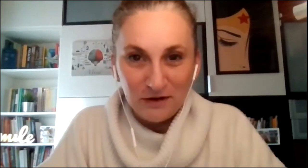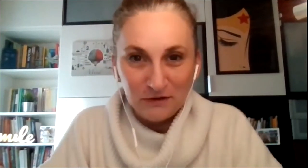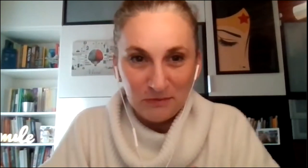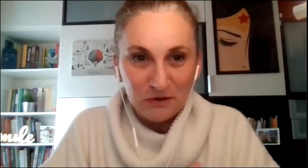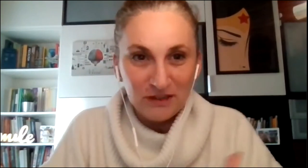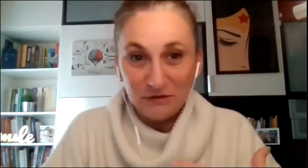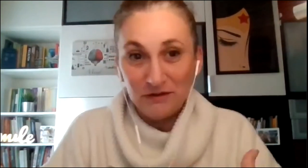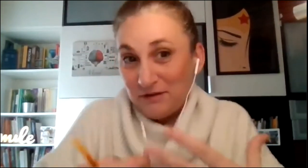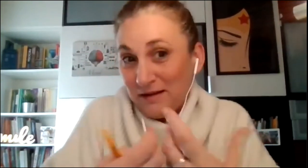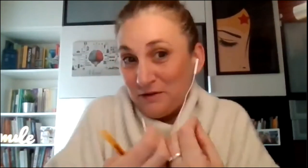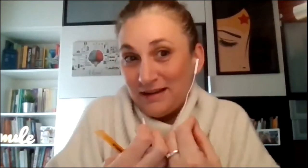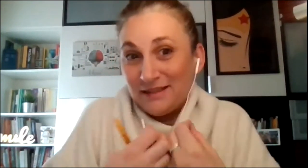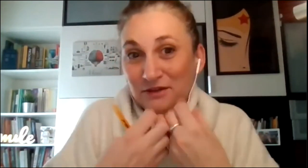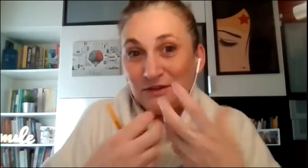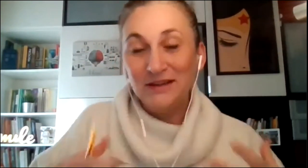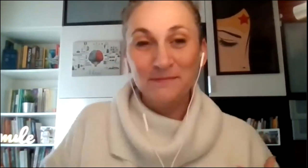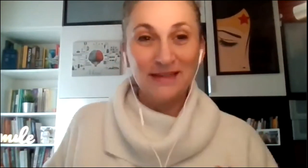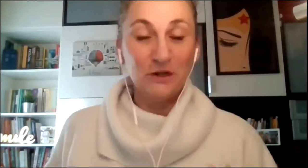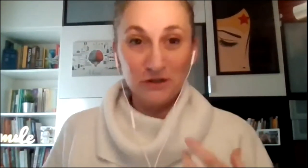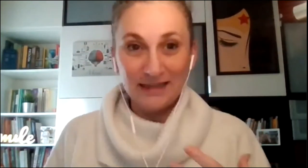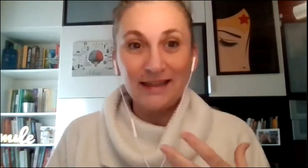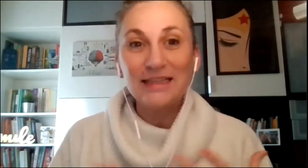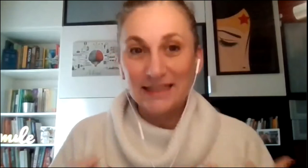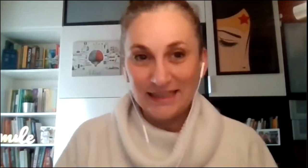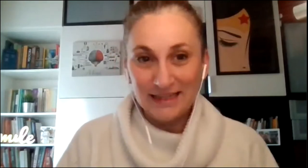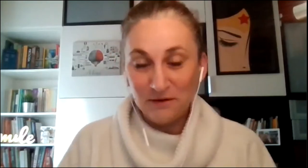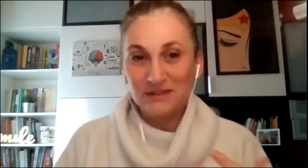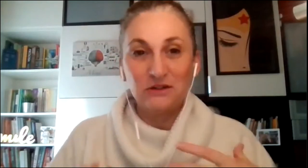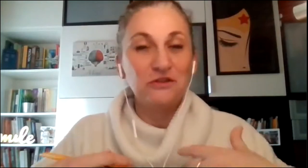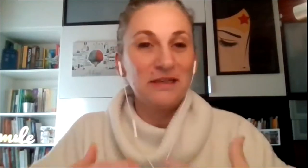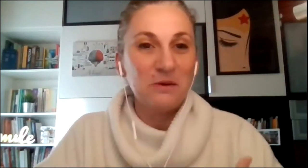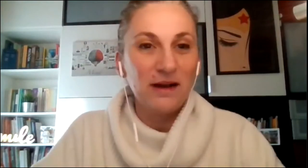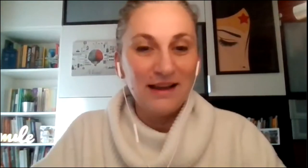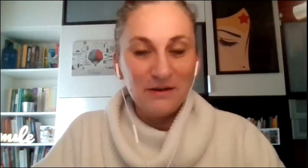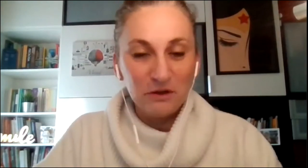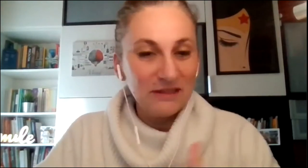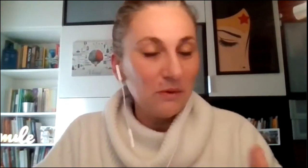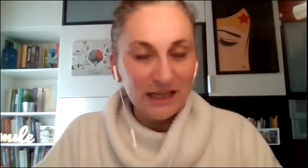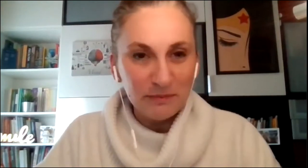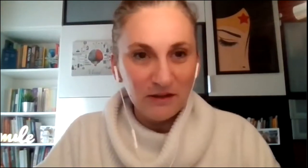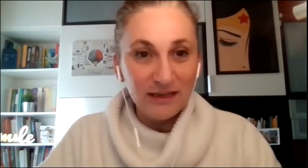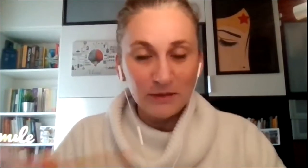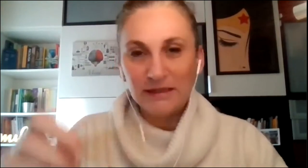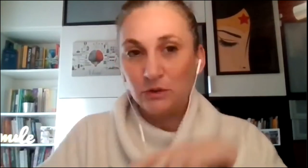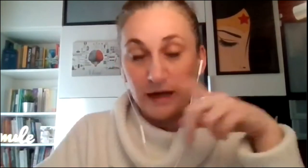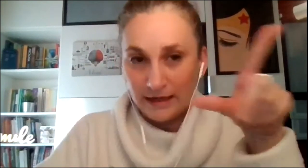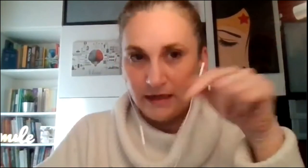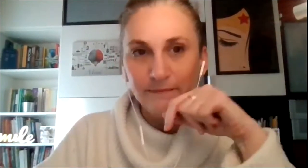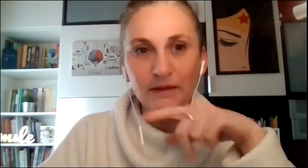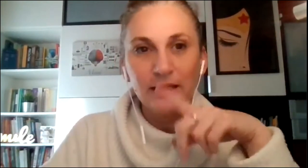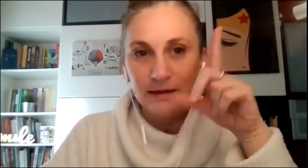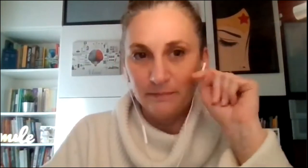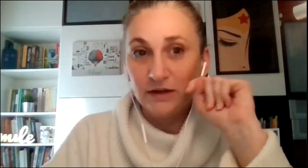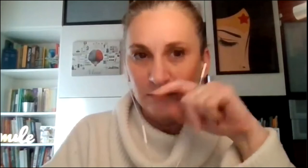hija con autismo no ha sido consciente de las necesidades, ¿no? Pues a nosotros pasa igual. Cuando vas a cualquier espacio ya estás pensando,